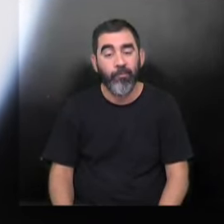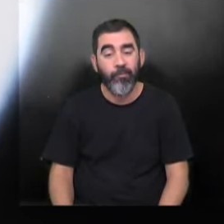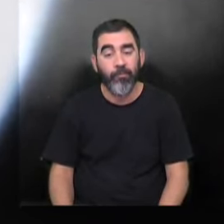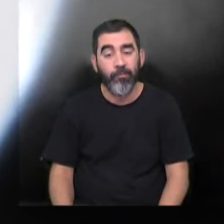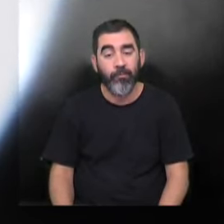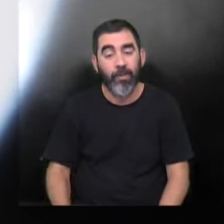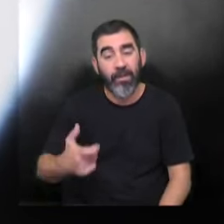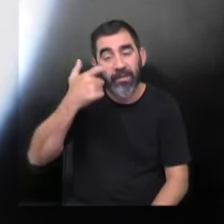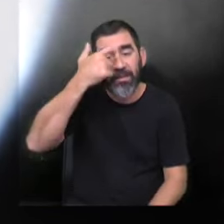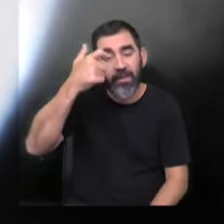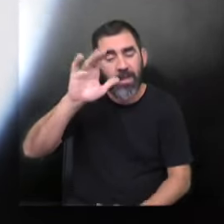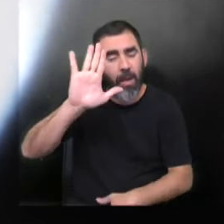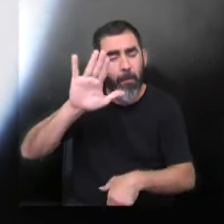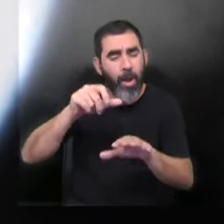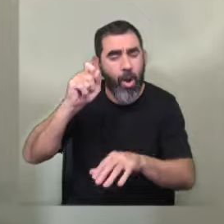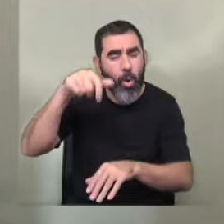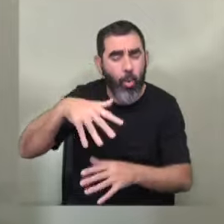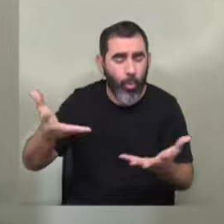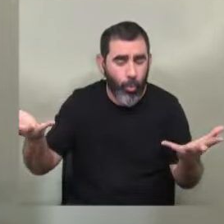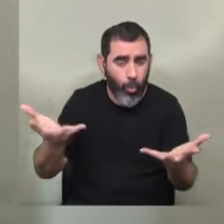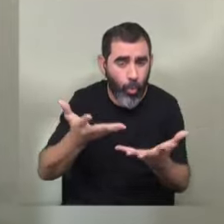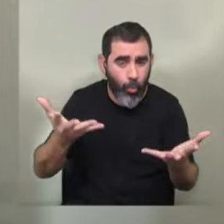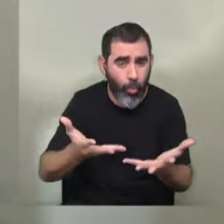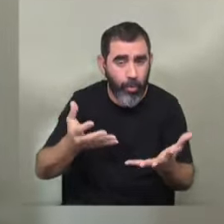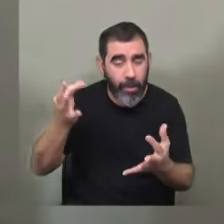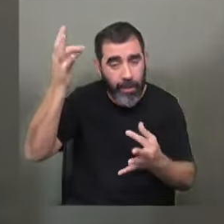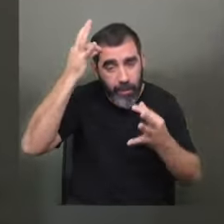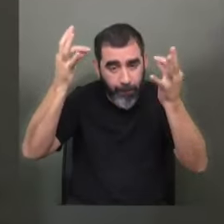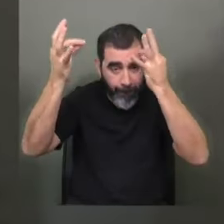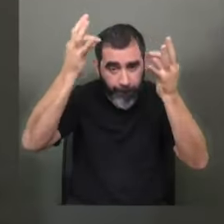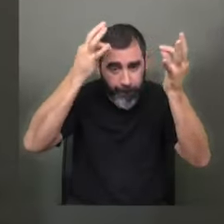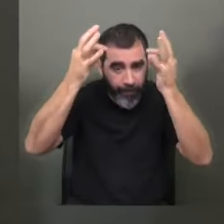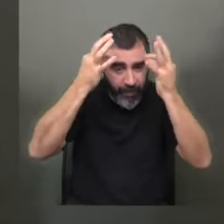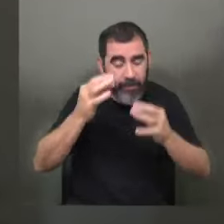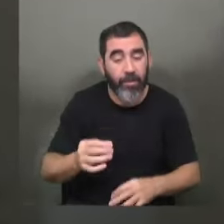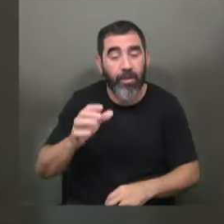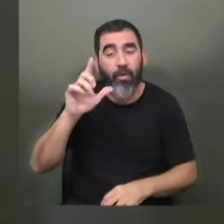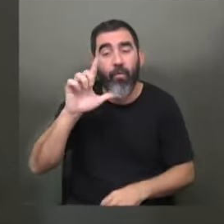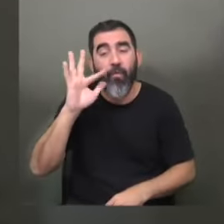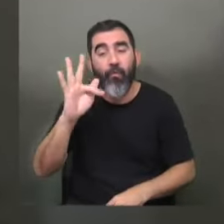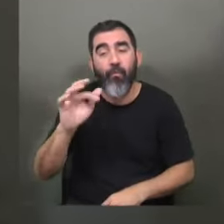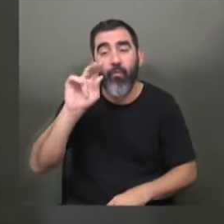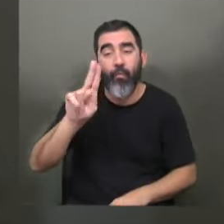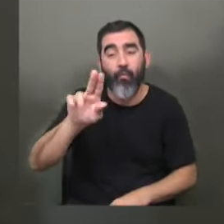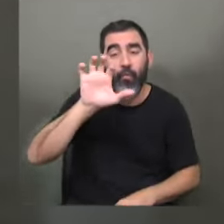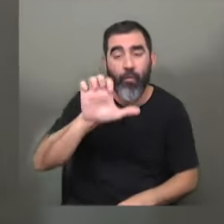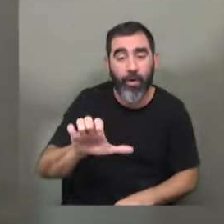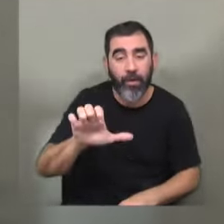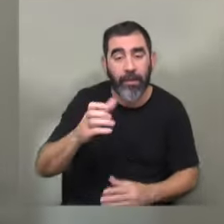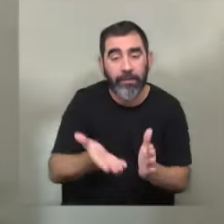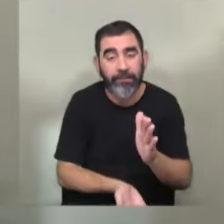Una de las técnicas más utilizadas actualmente en lo que es implante capilar es la técnica FUE, que es la extracción